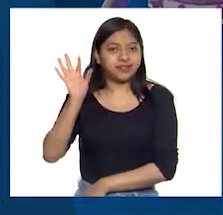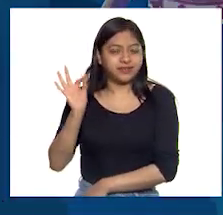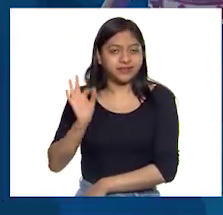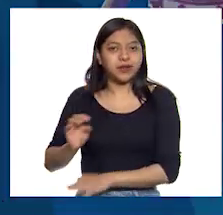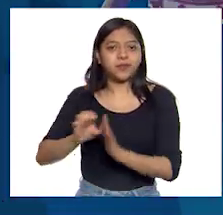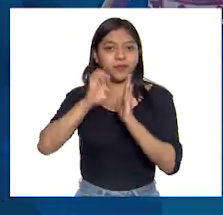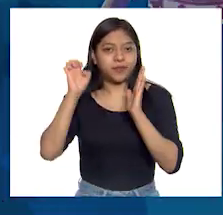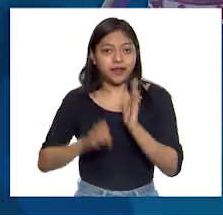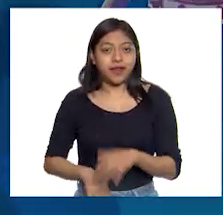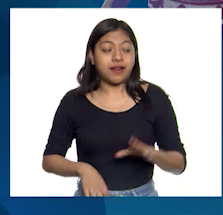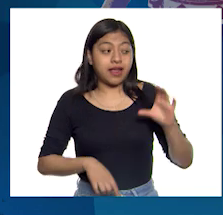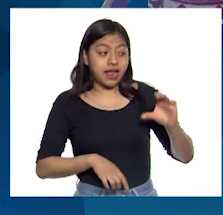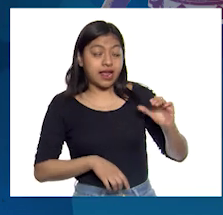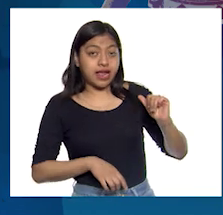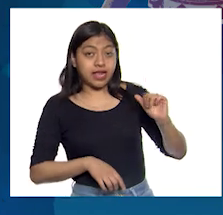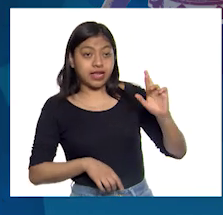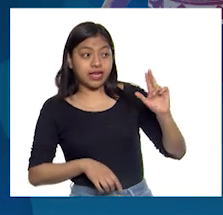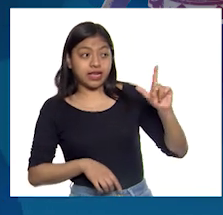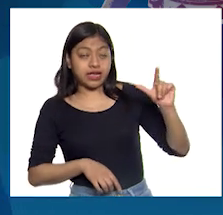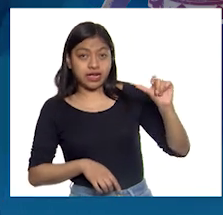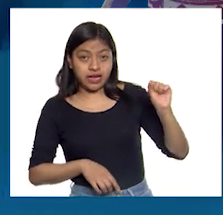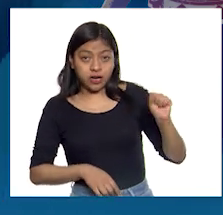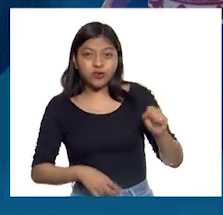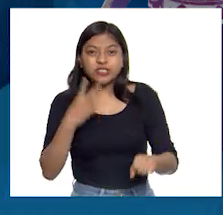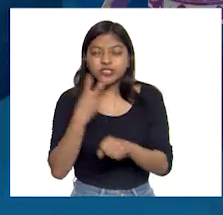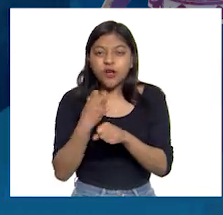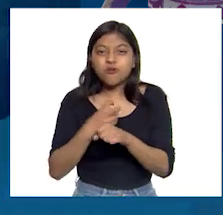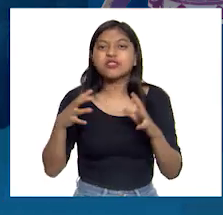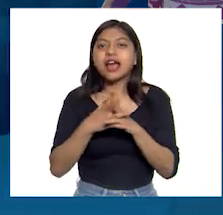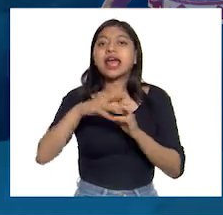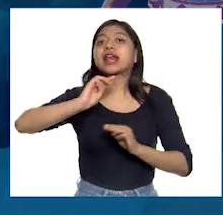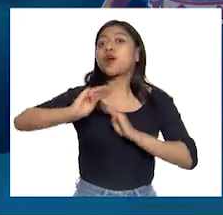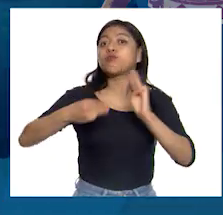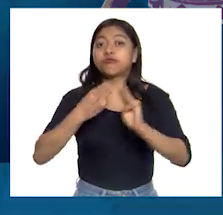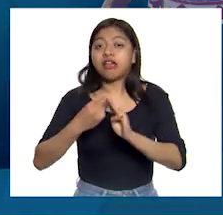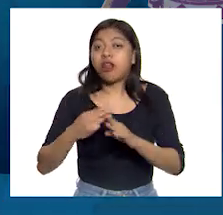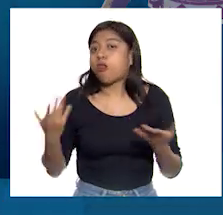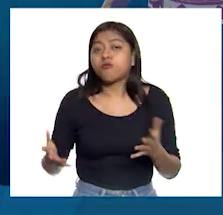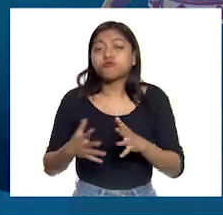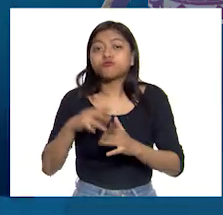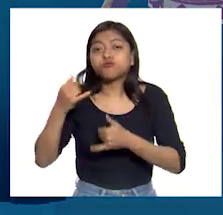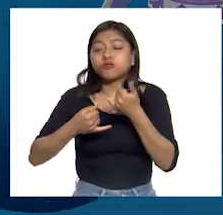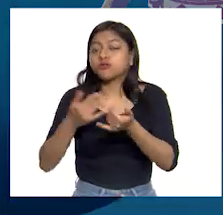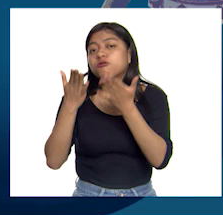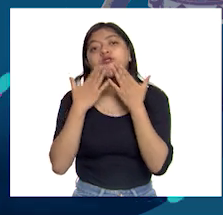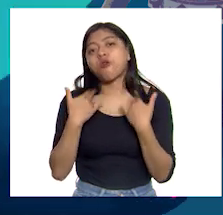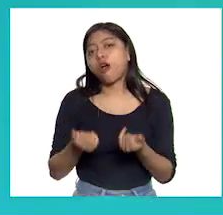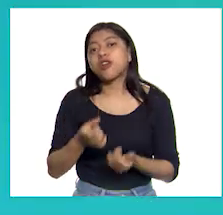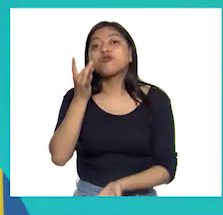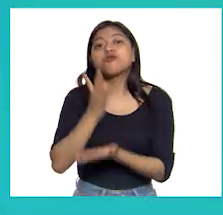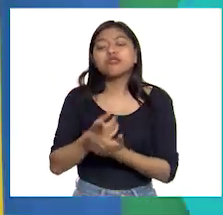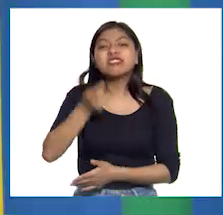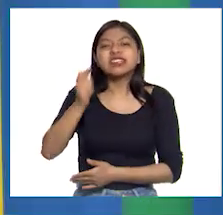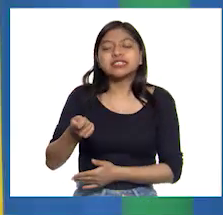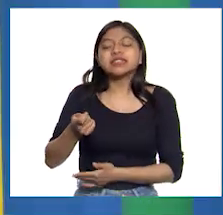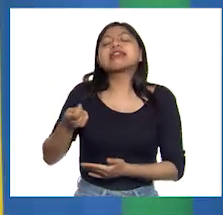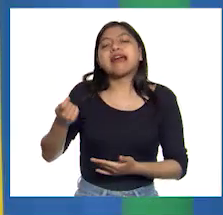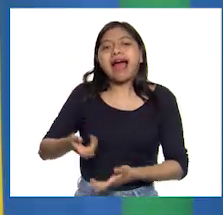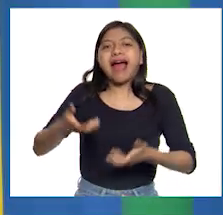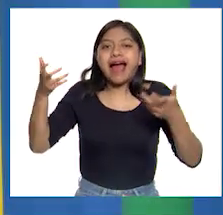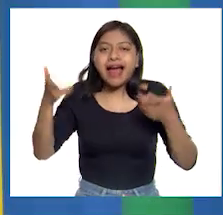ejemplo, cuando Carlos dice que los niños de la Segunda Guerra Mundial no tenían juguetes, porque todo era producción militar. Pero yo creo que